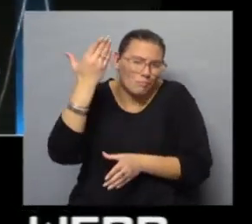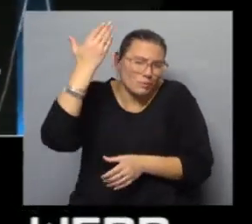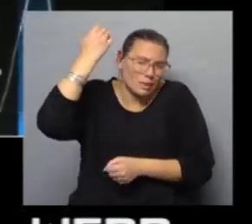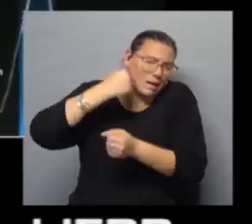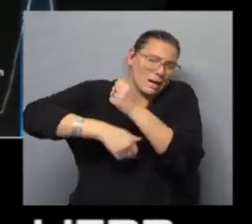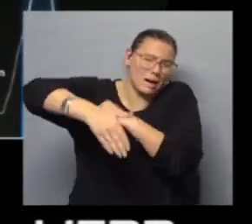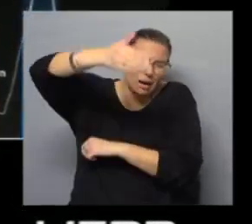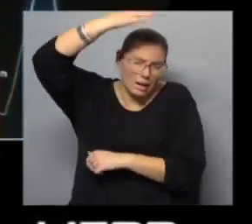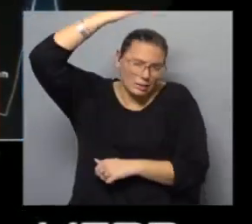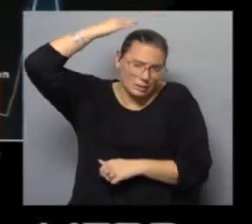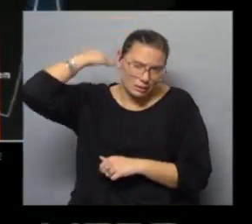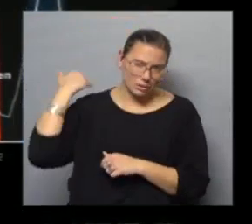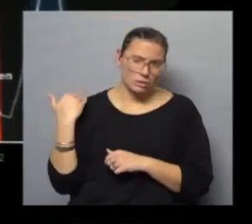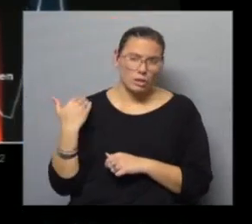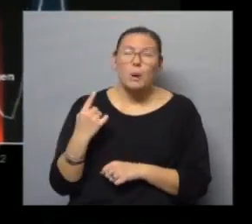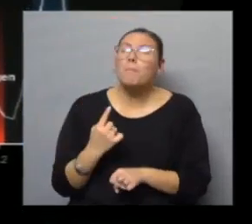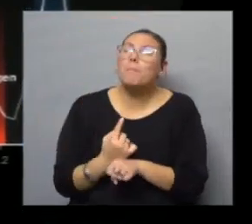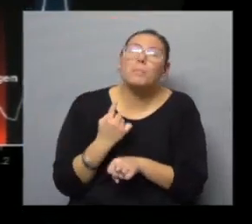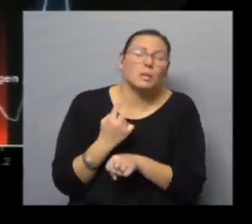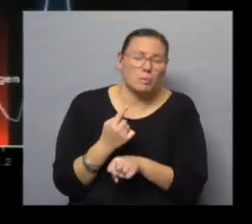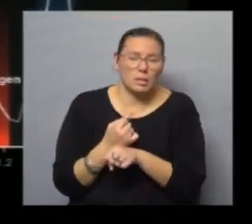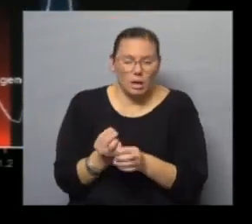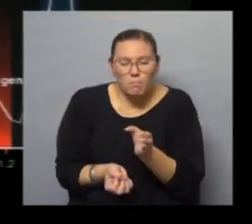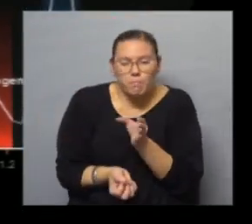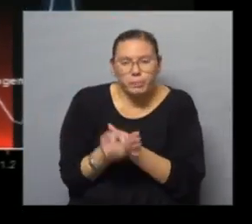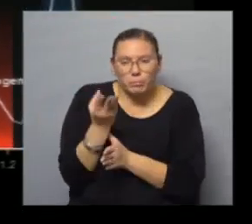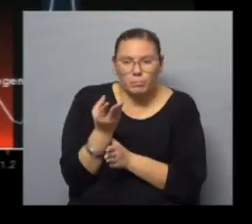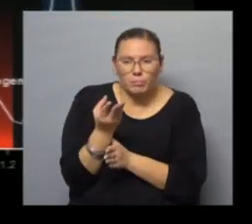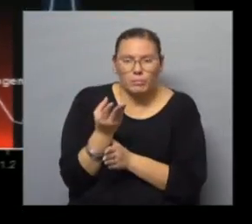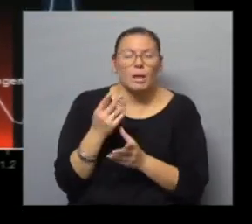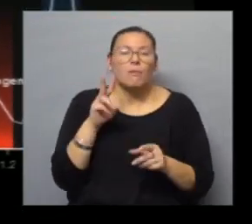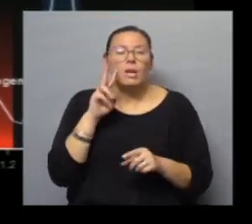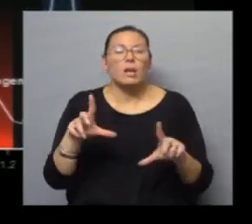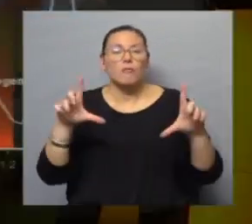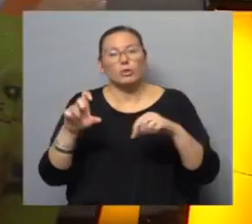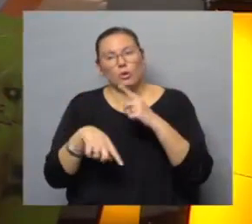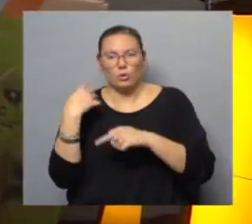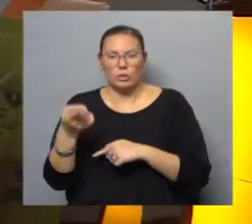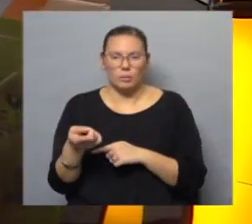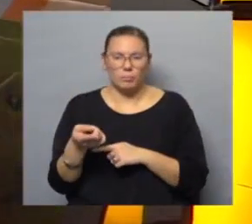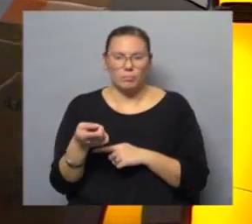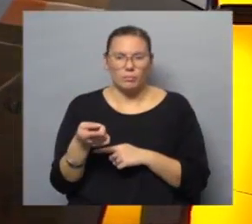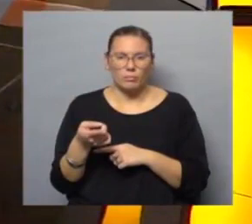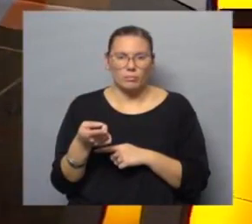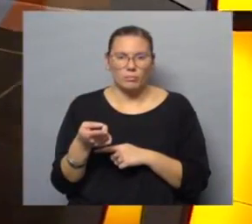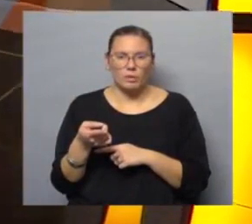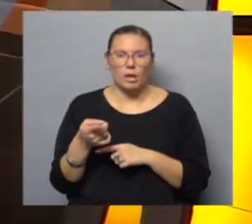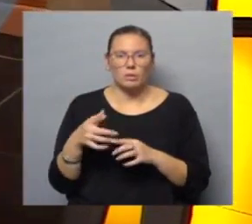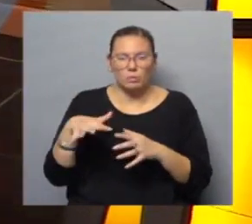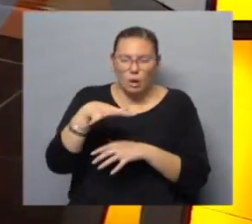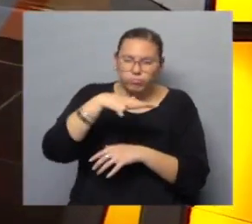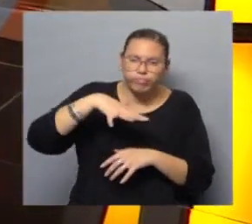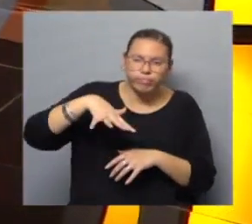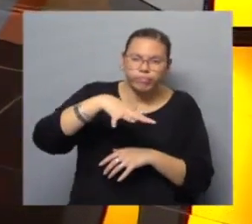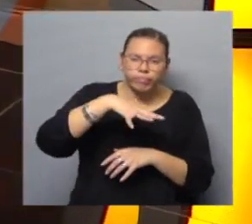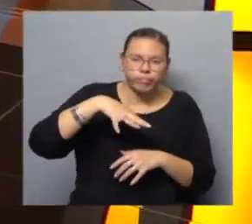Estamos yendo hacia las primeras galaxias que se formaron en el universo. Vamos a ver la imagen siguiente y es una nebulosa,